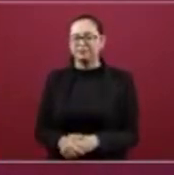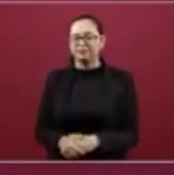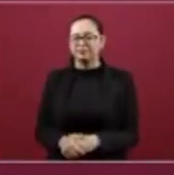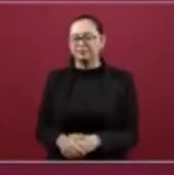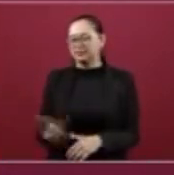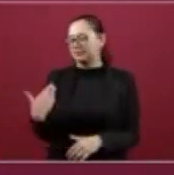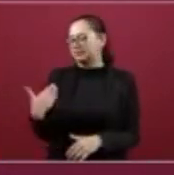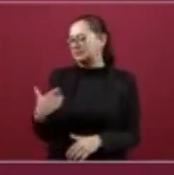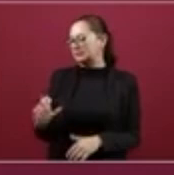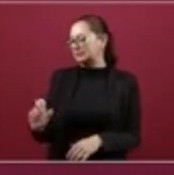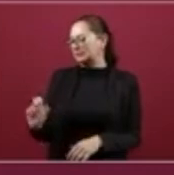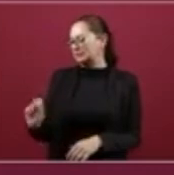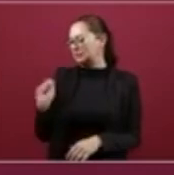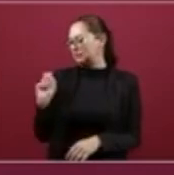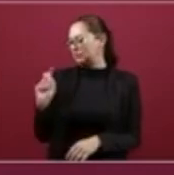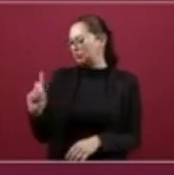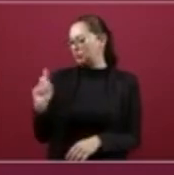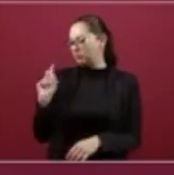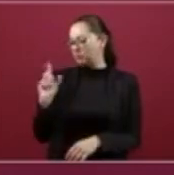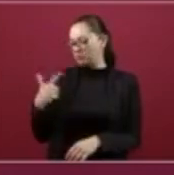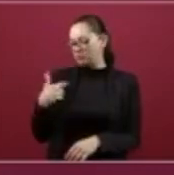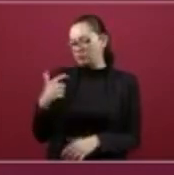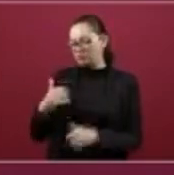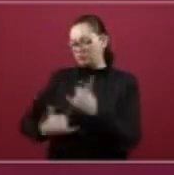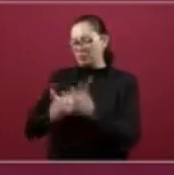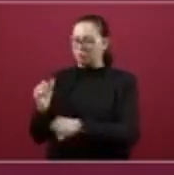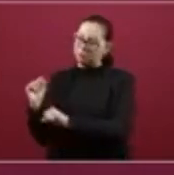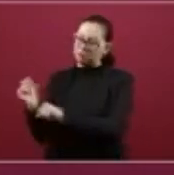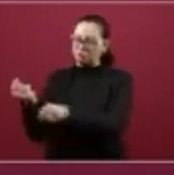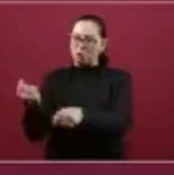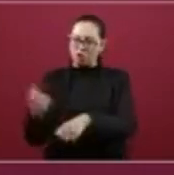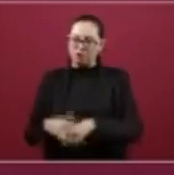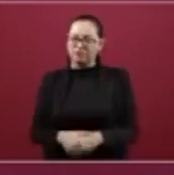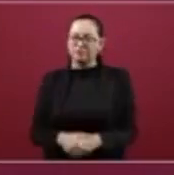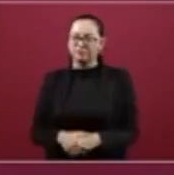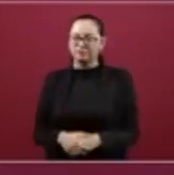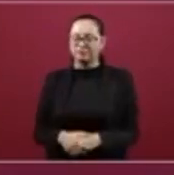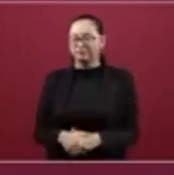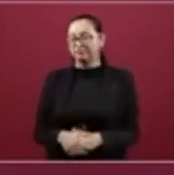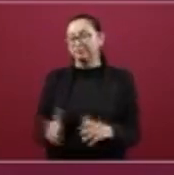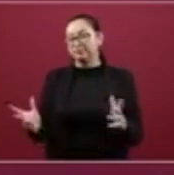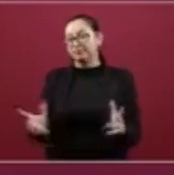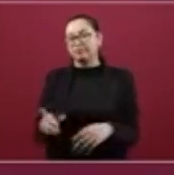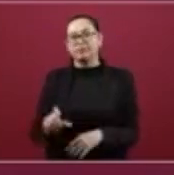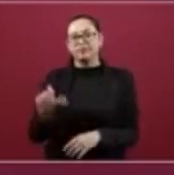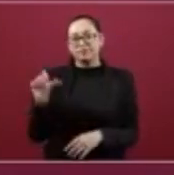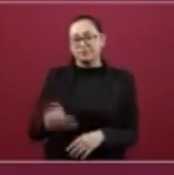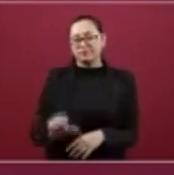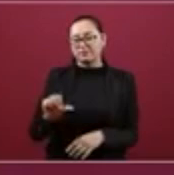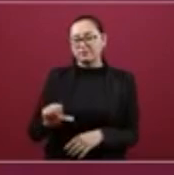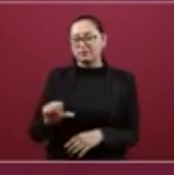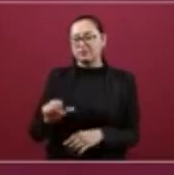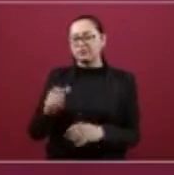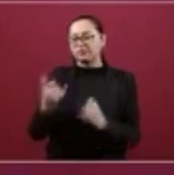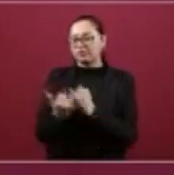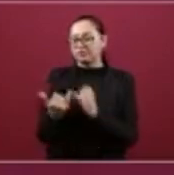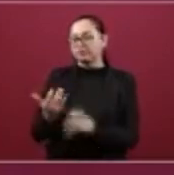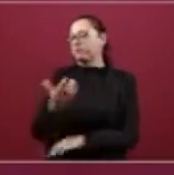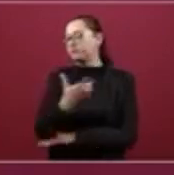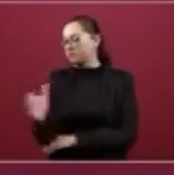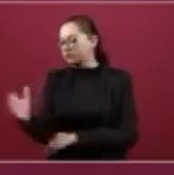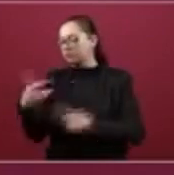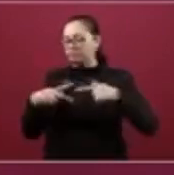este fin de semana y hoy me voy a reunir con campesinos y con